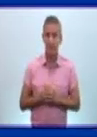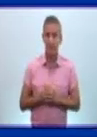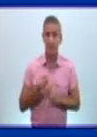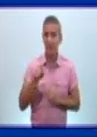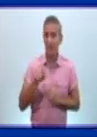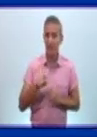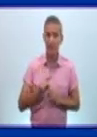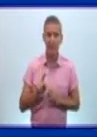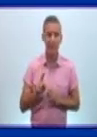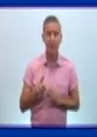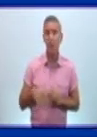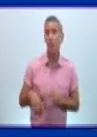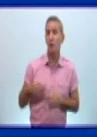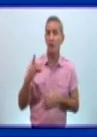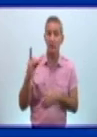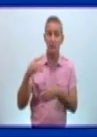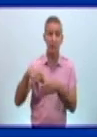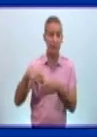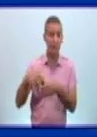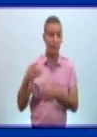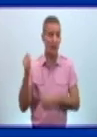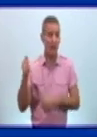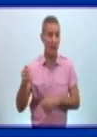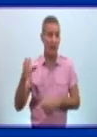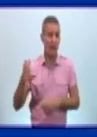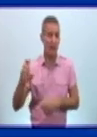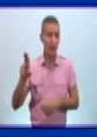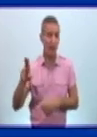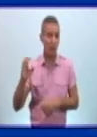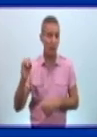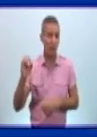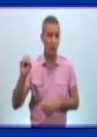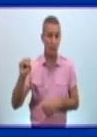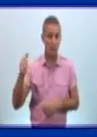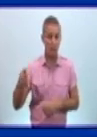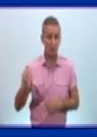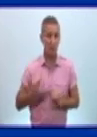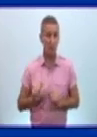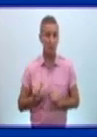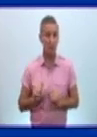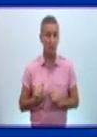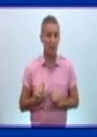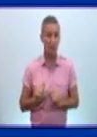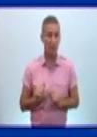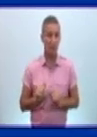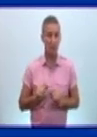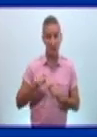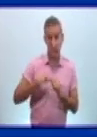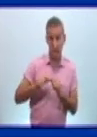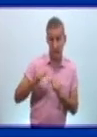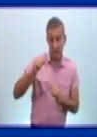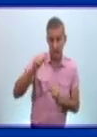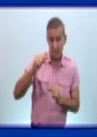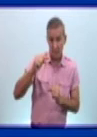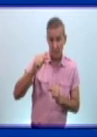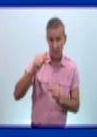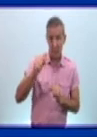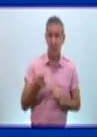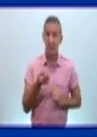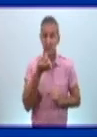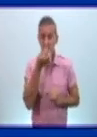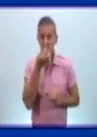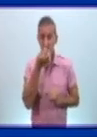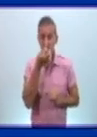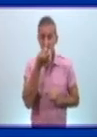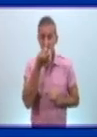disolución acuosa porque en este caso el agua es soluto y el que está en mayor proporción es el etanol, por tanto